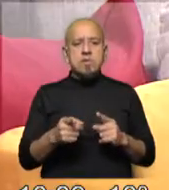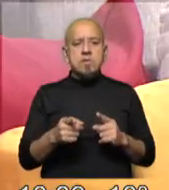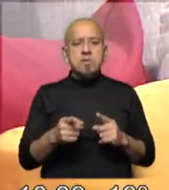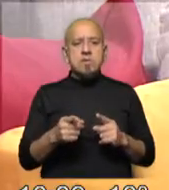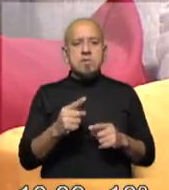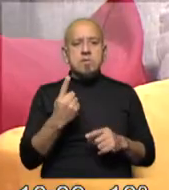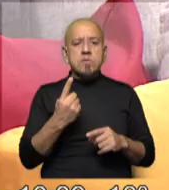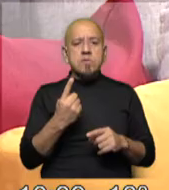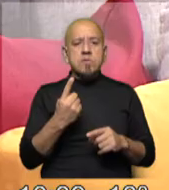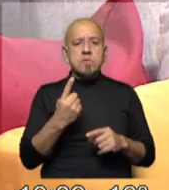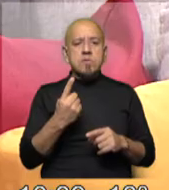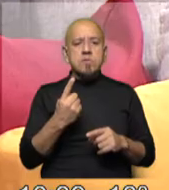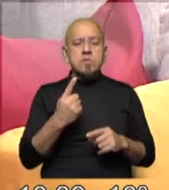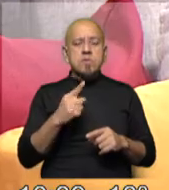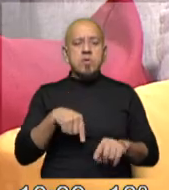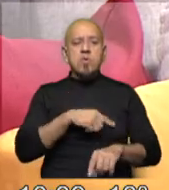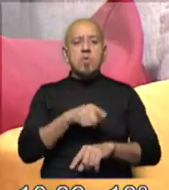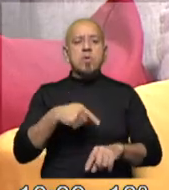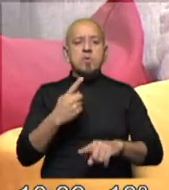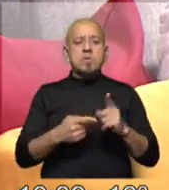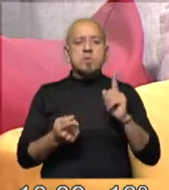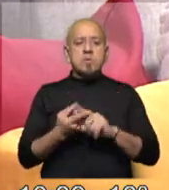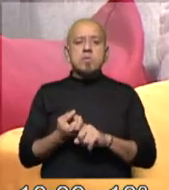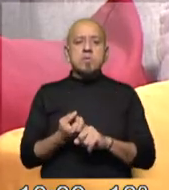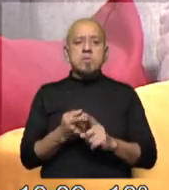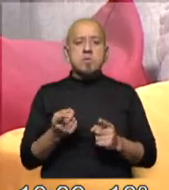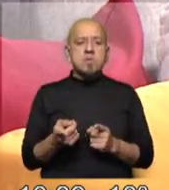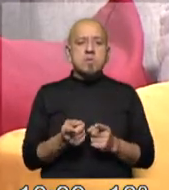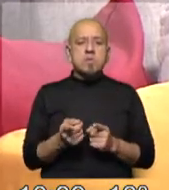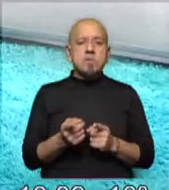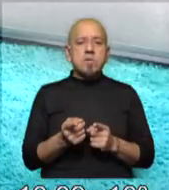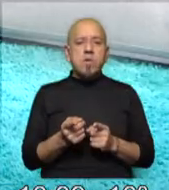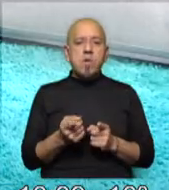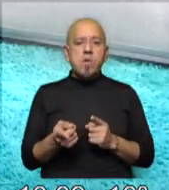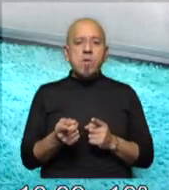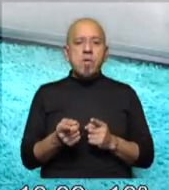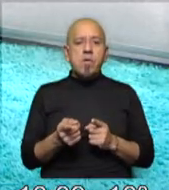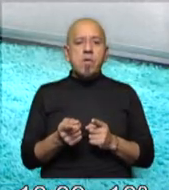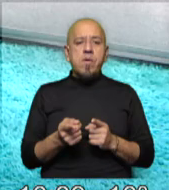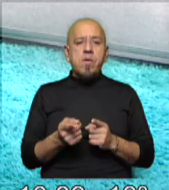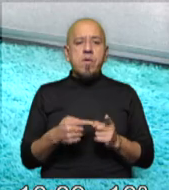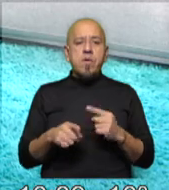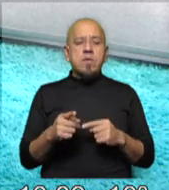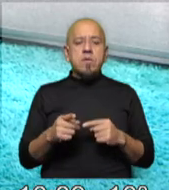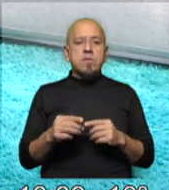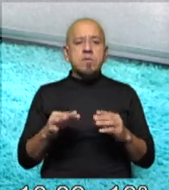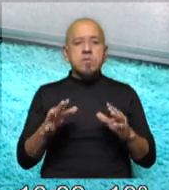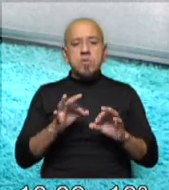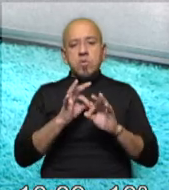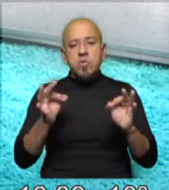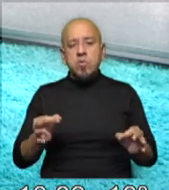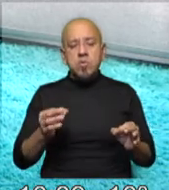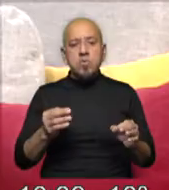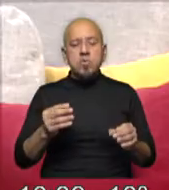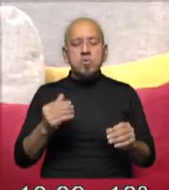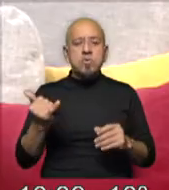hora y media por estar así buscando. Un desastre. Bueno, es tremendo. Porque después caes en el hilo rojo, ¿entendés? Claro, caes en lo que te dice el algoritmo o caes en algo que ya viste hace